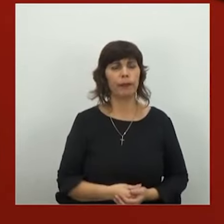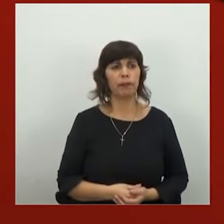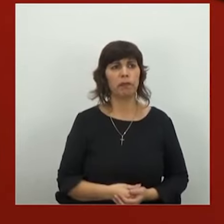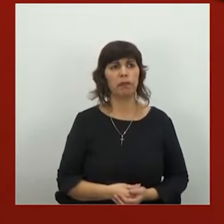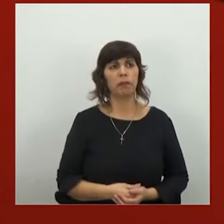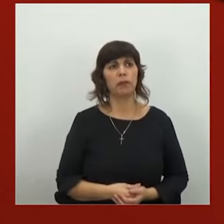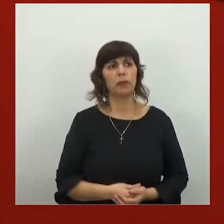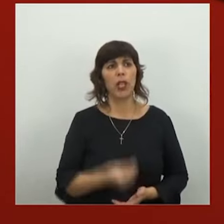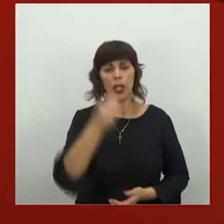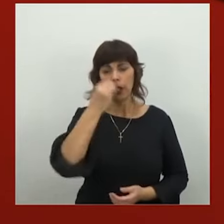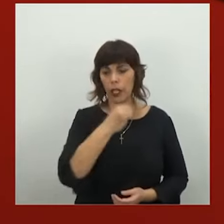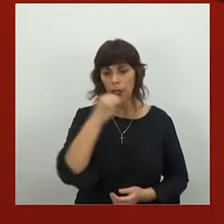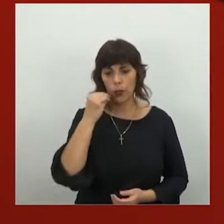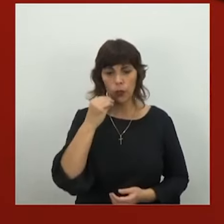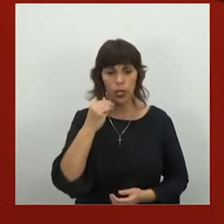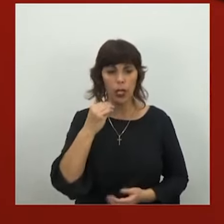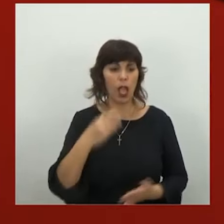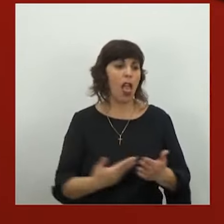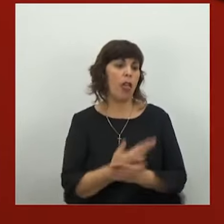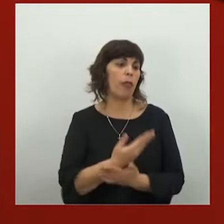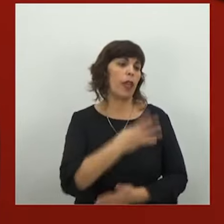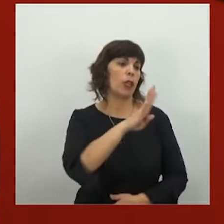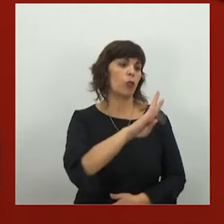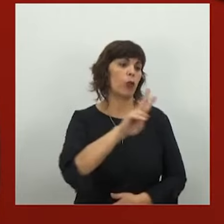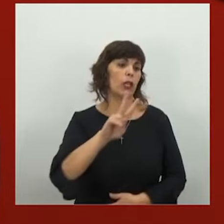ayunando 42 días y 42 noches.